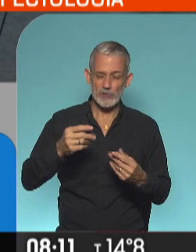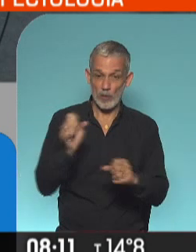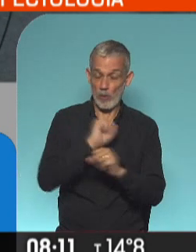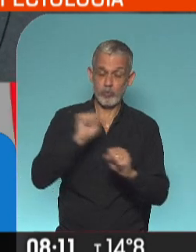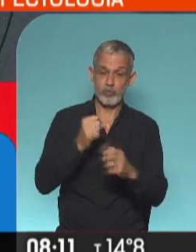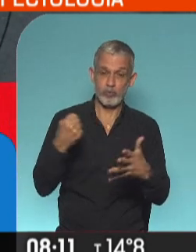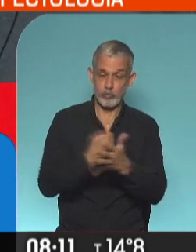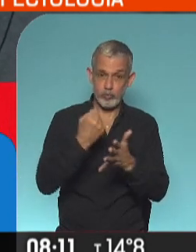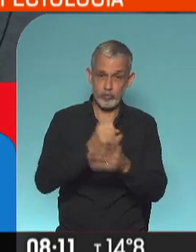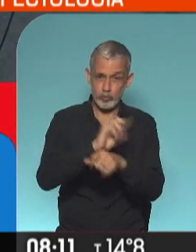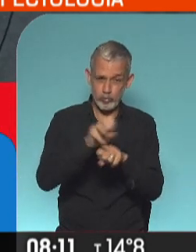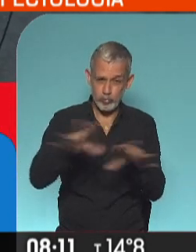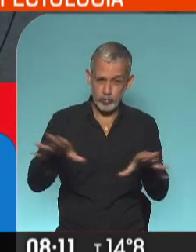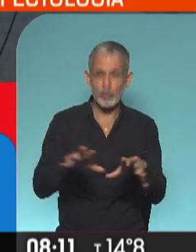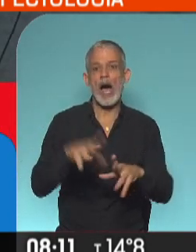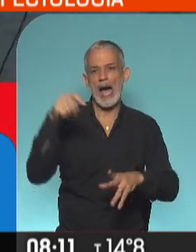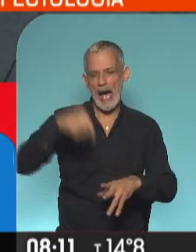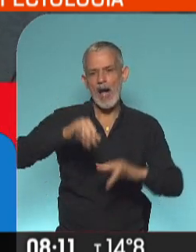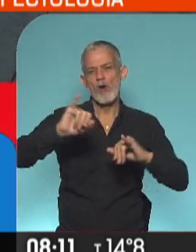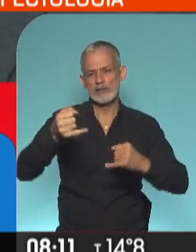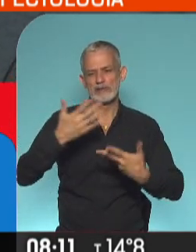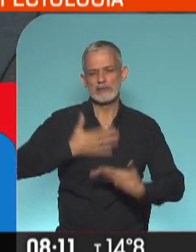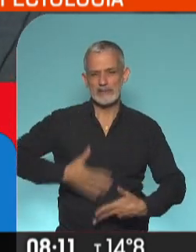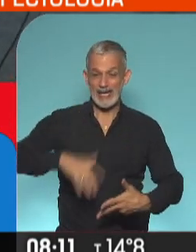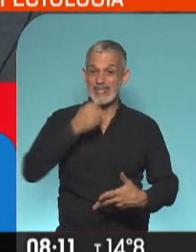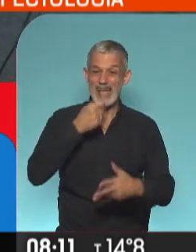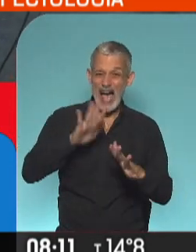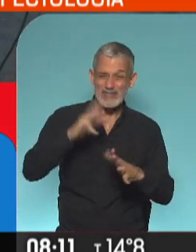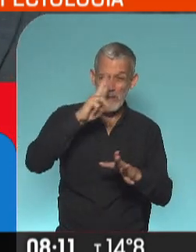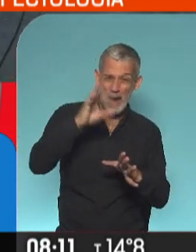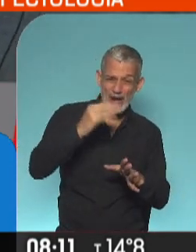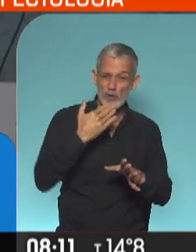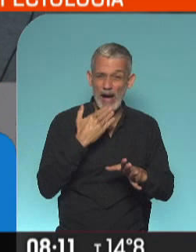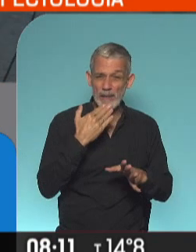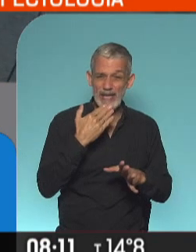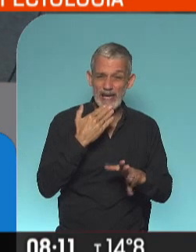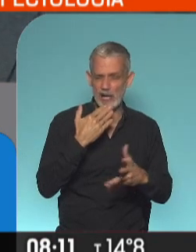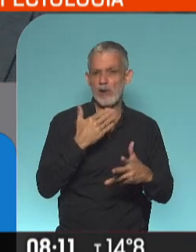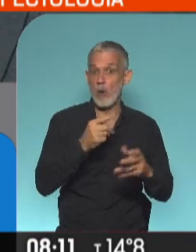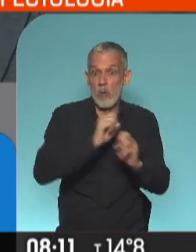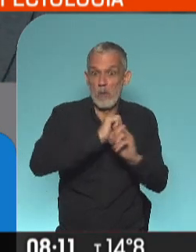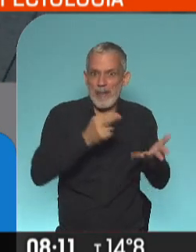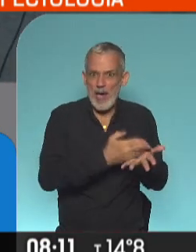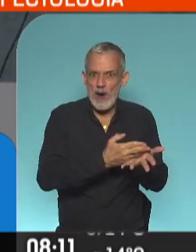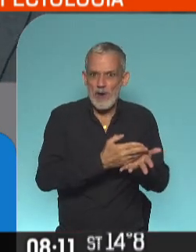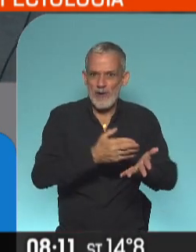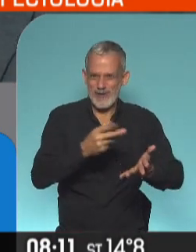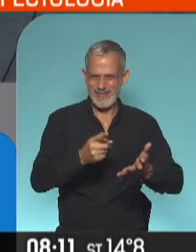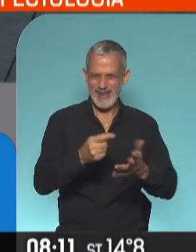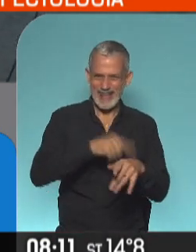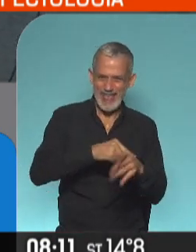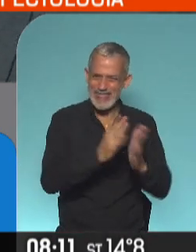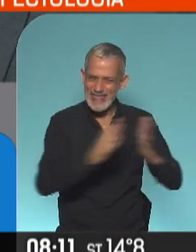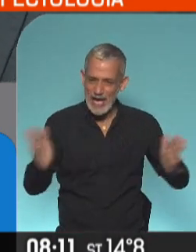grande como el que está teniendo si esto hubiera pasado en marzo o en abril. Nosotros no hubiéramos